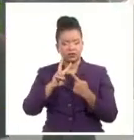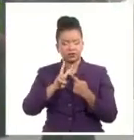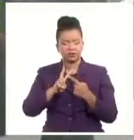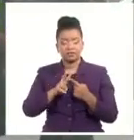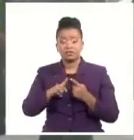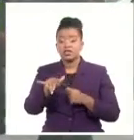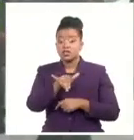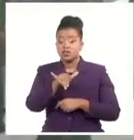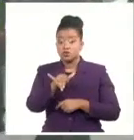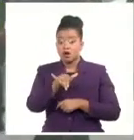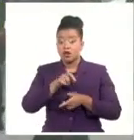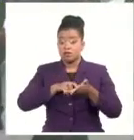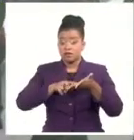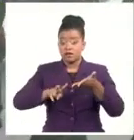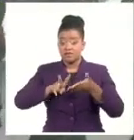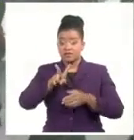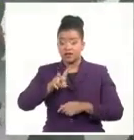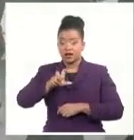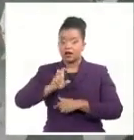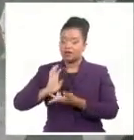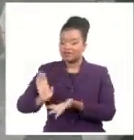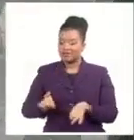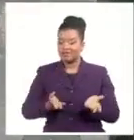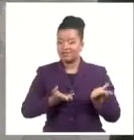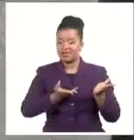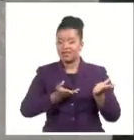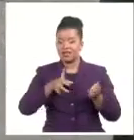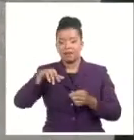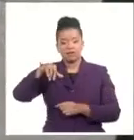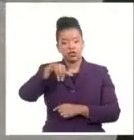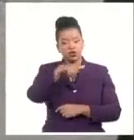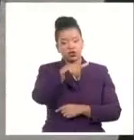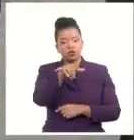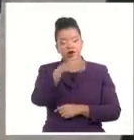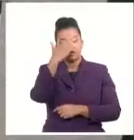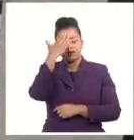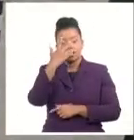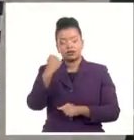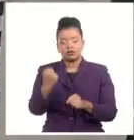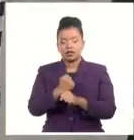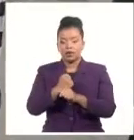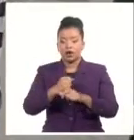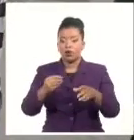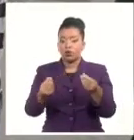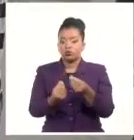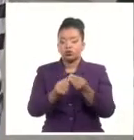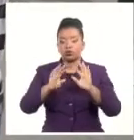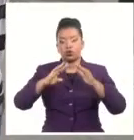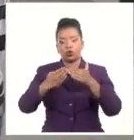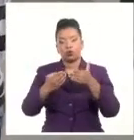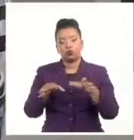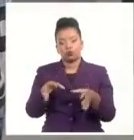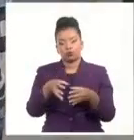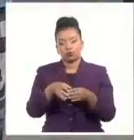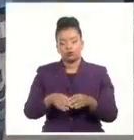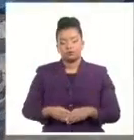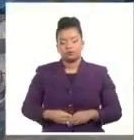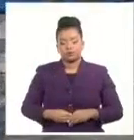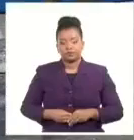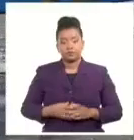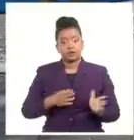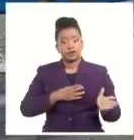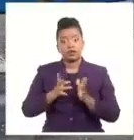la central provincia de Villa Clara dio la bienvenida a los pilotos y agradeció su entrega junto a todas las fuerzas allí presentes. Según información